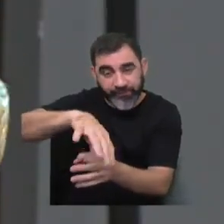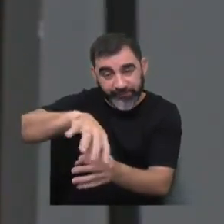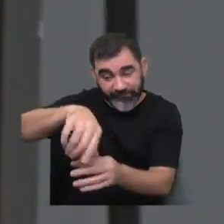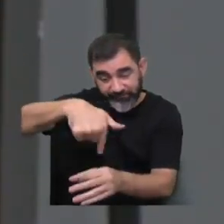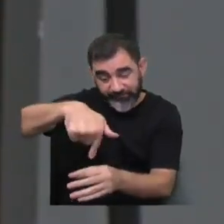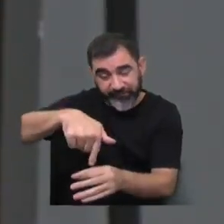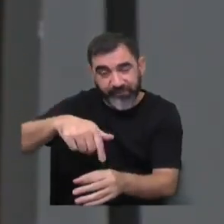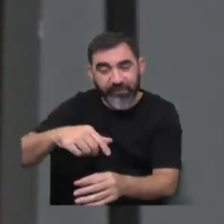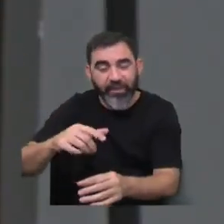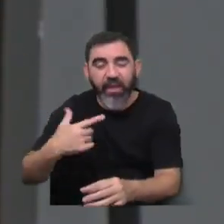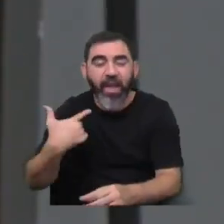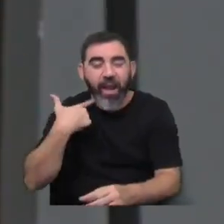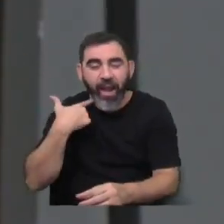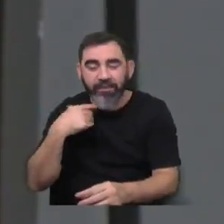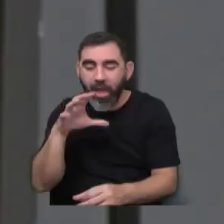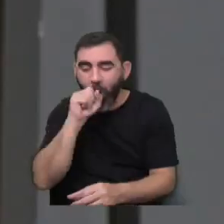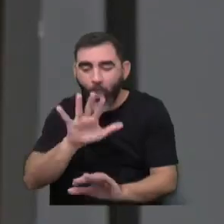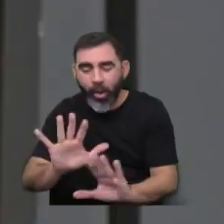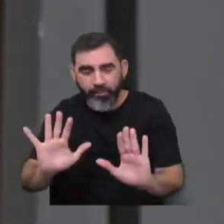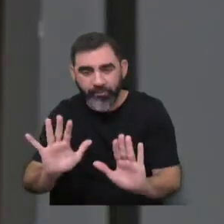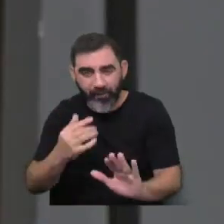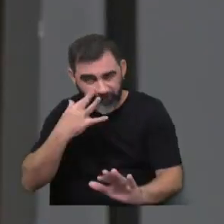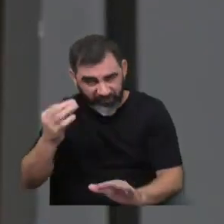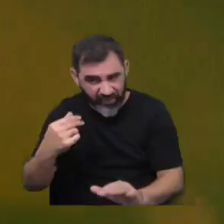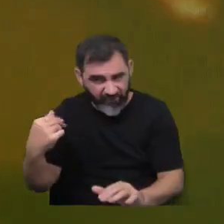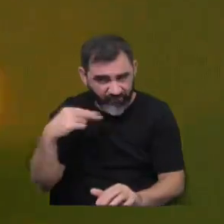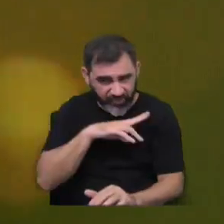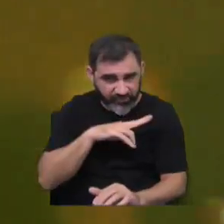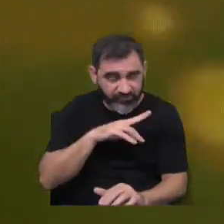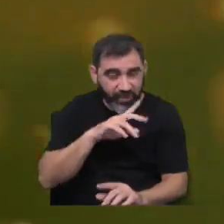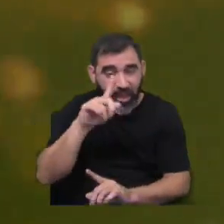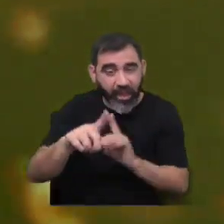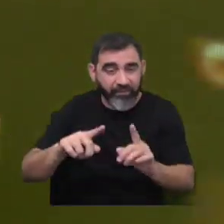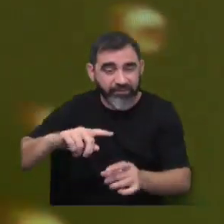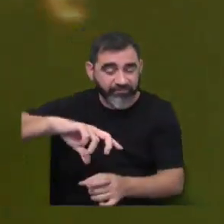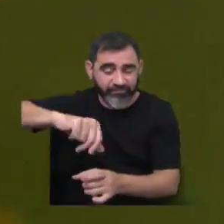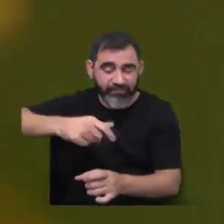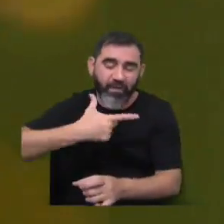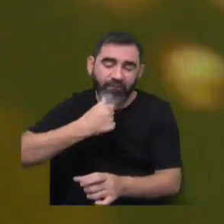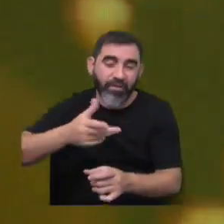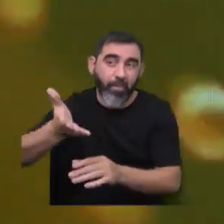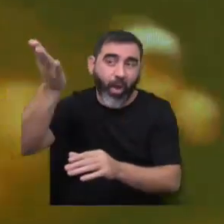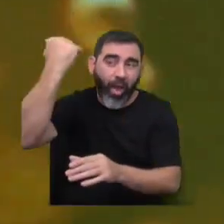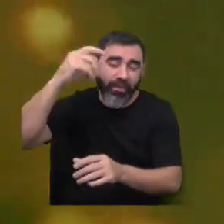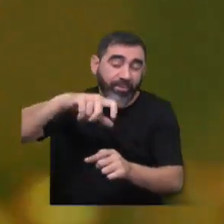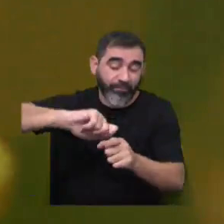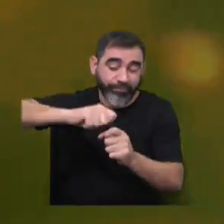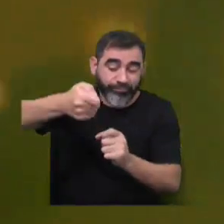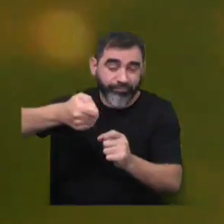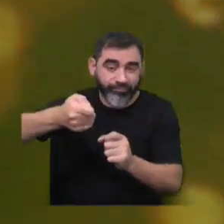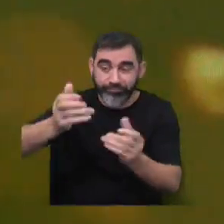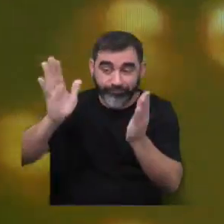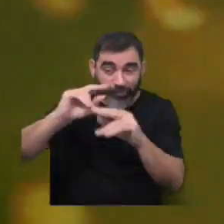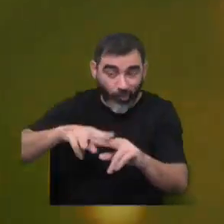y mágicamente, milagrosamente, el gas no se va? Claro, porque hay muchas botellas hoy cada vez más que viene con rosca, pero las de la chapita, esas no se pueden